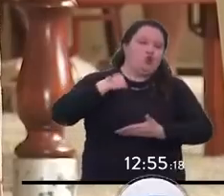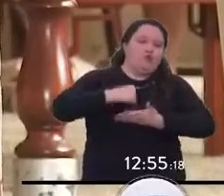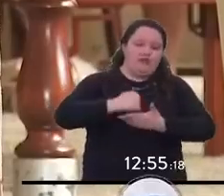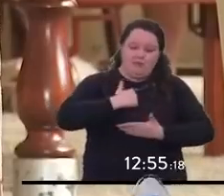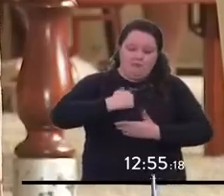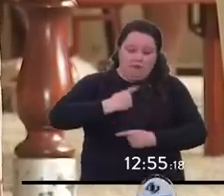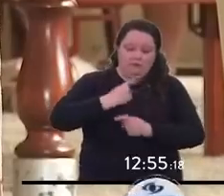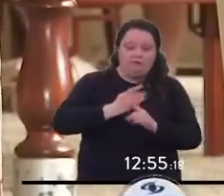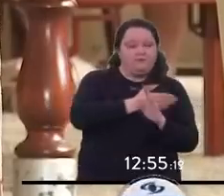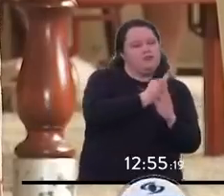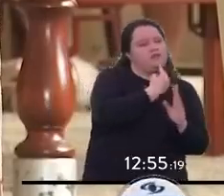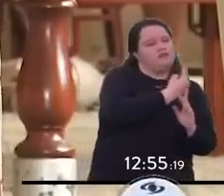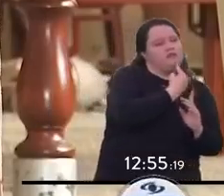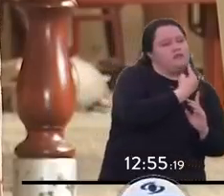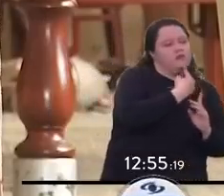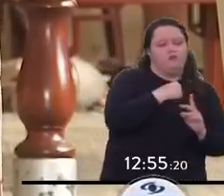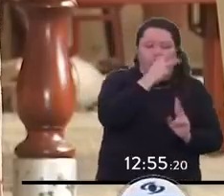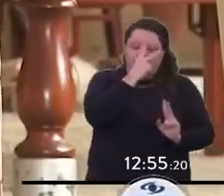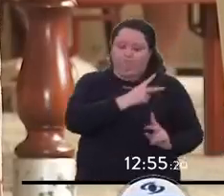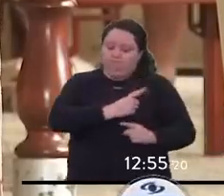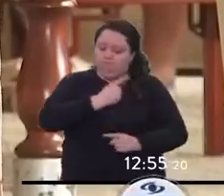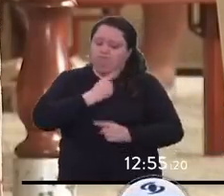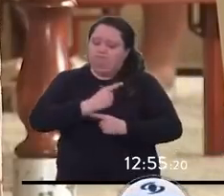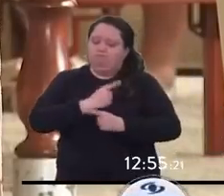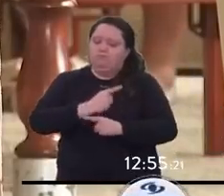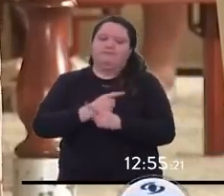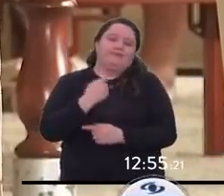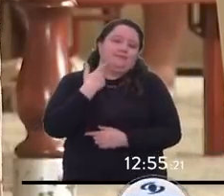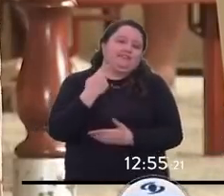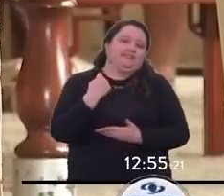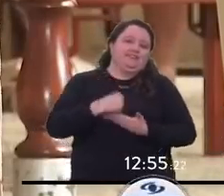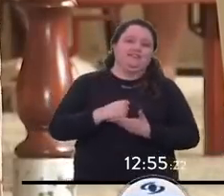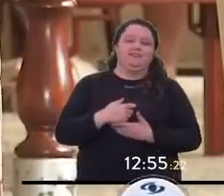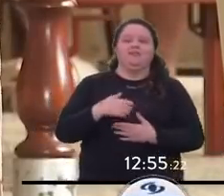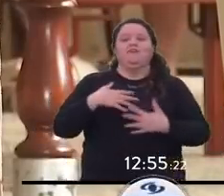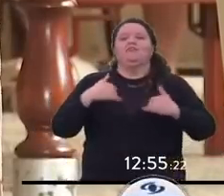honrar la palabra de lo que le hemos prometido a este país. Bueno, pues feliz tarde. Gracias por estar acá.